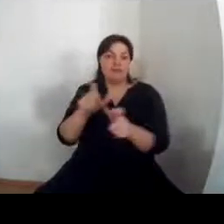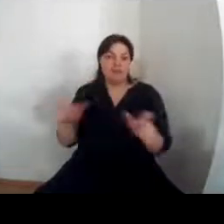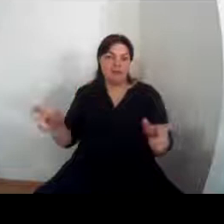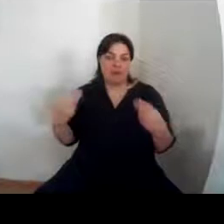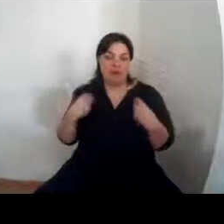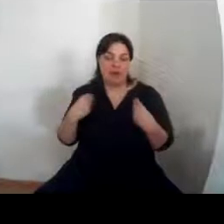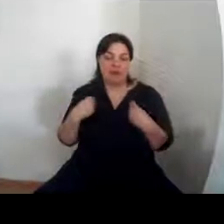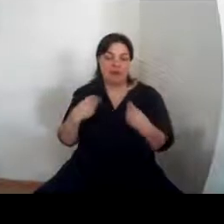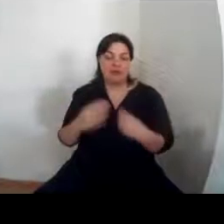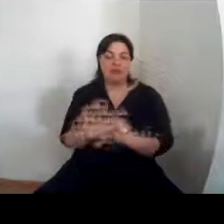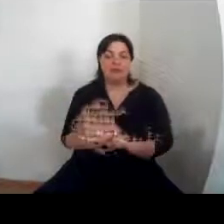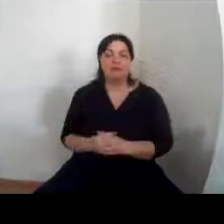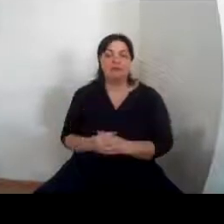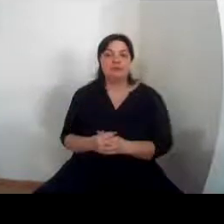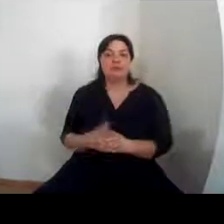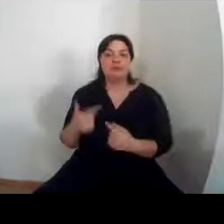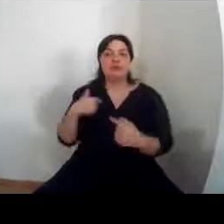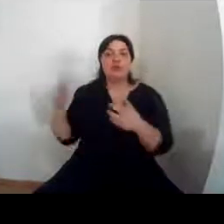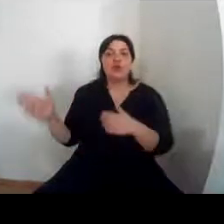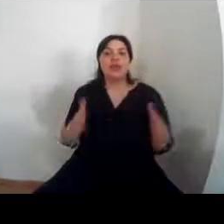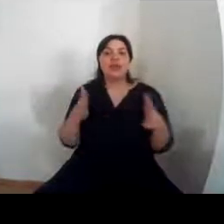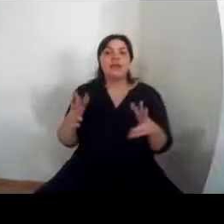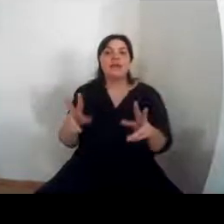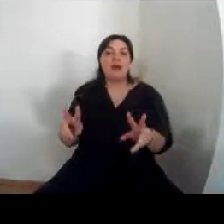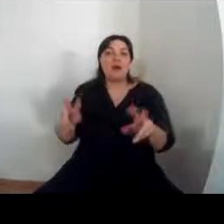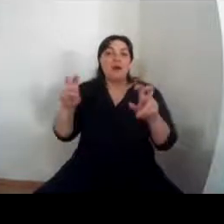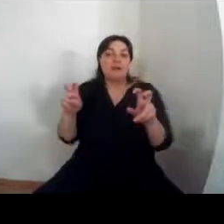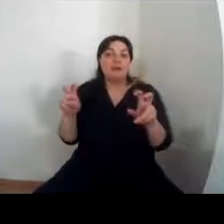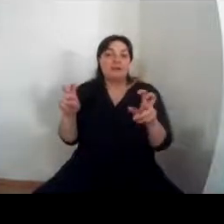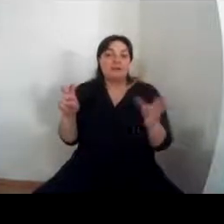y esa incorporación y esta nueva etapa pues la afronto